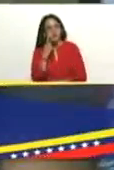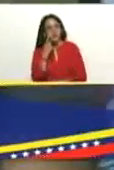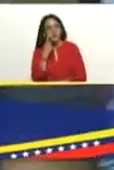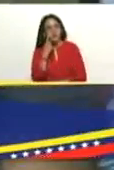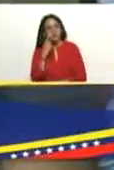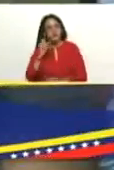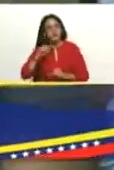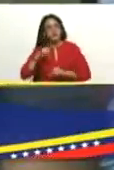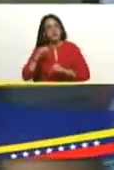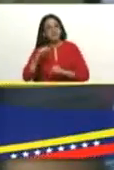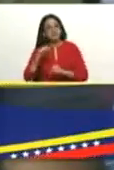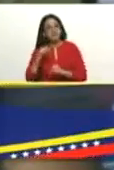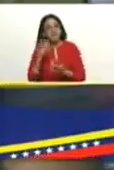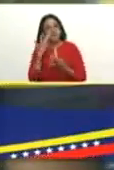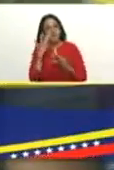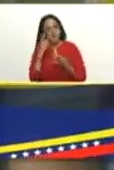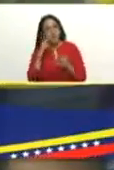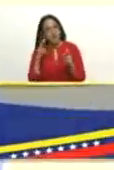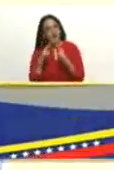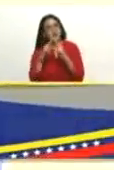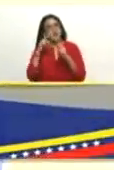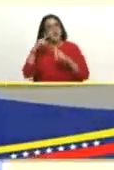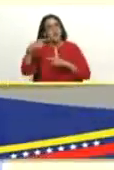¿Ah? Nos vemos por el camino.